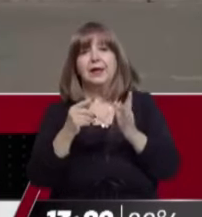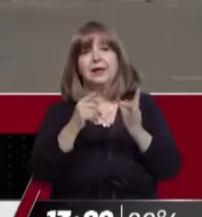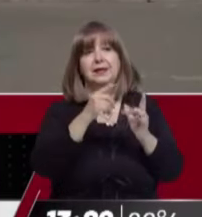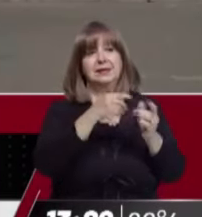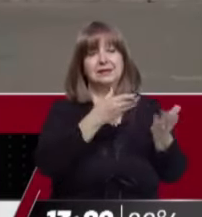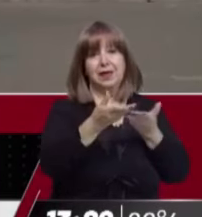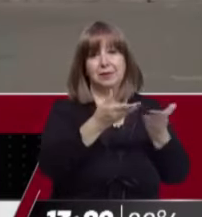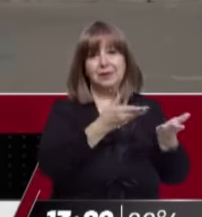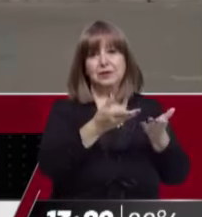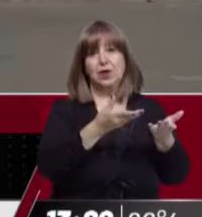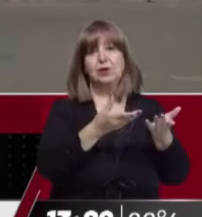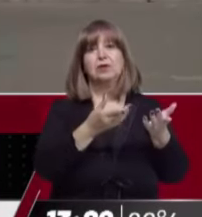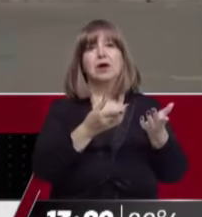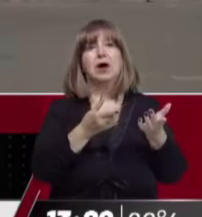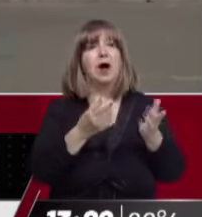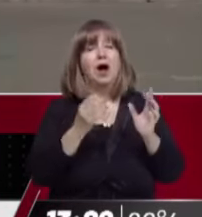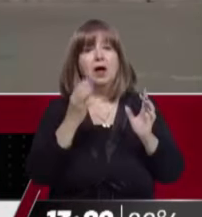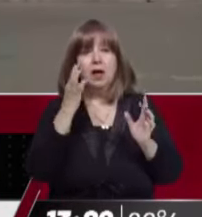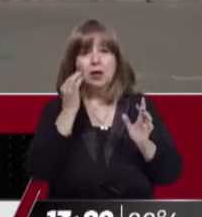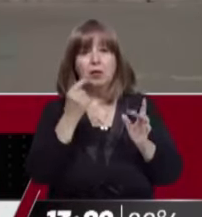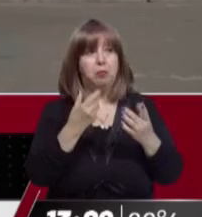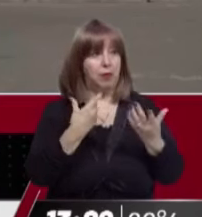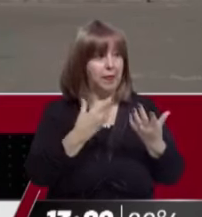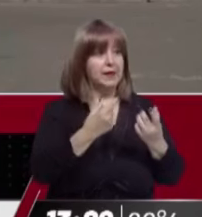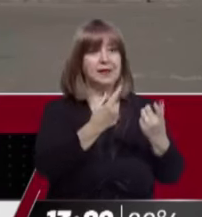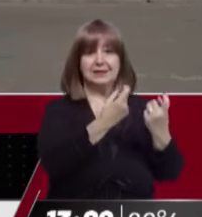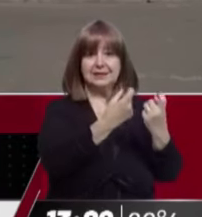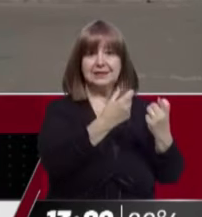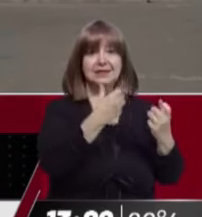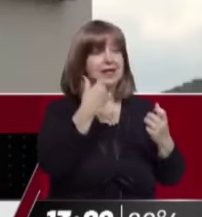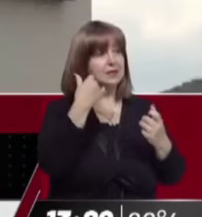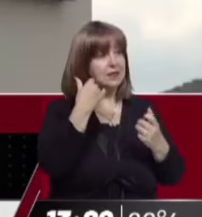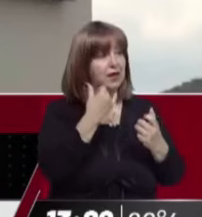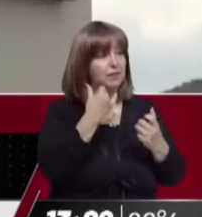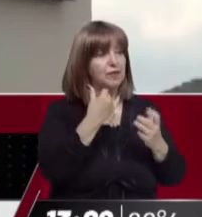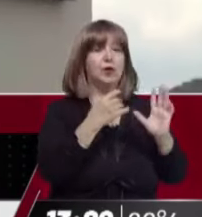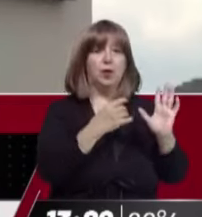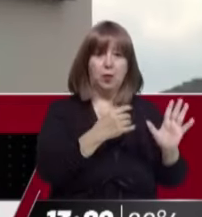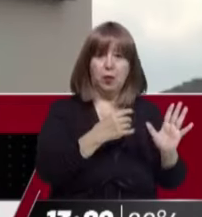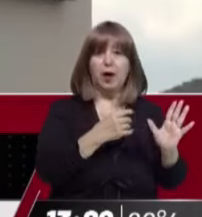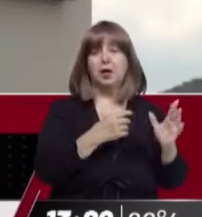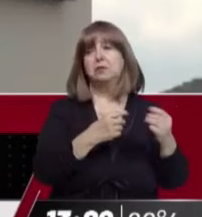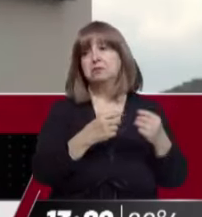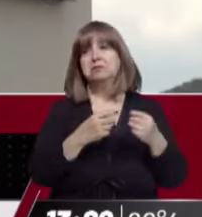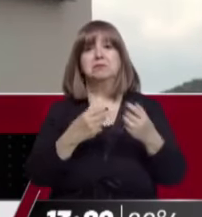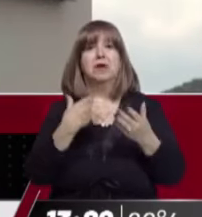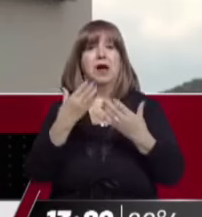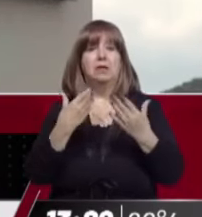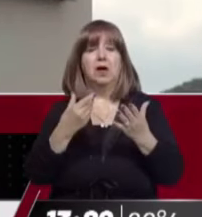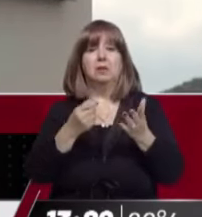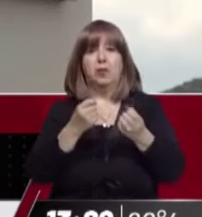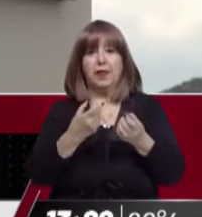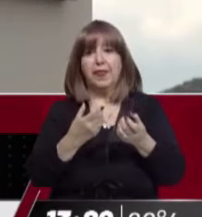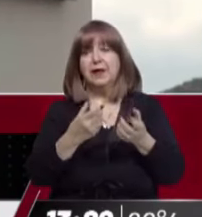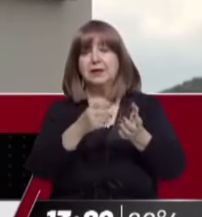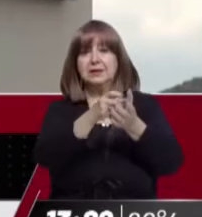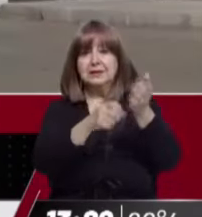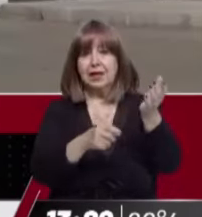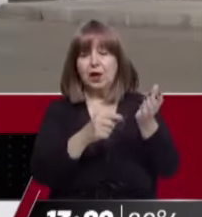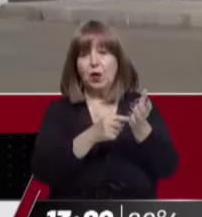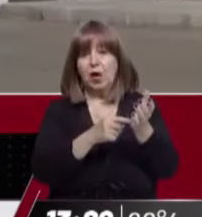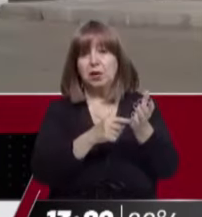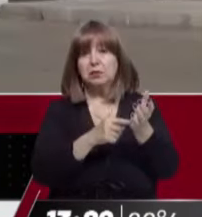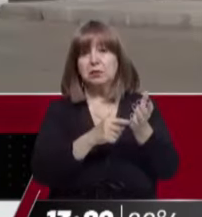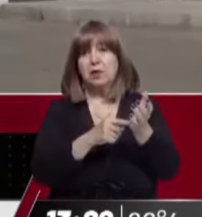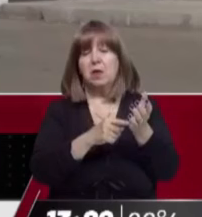penitenciario provea algún mecanismo de comunicación que acá sí discrepamos con el juez de primera instancia que No necesariamente tenía que ser un